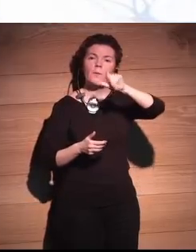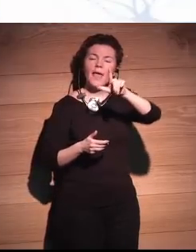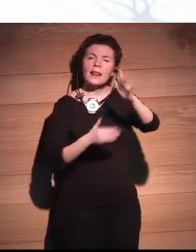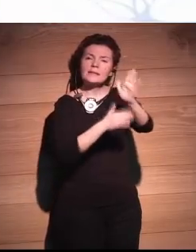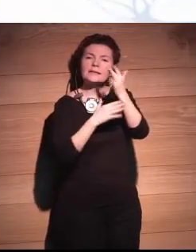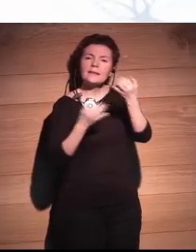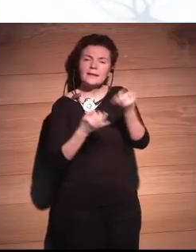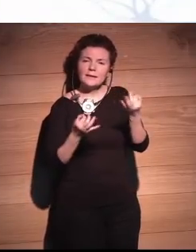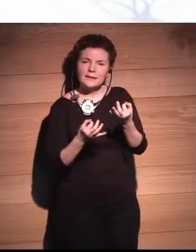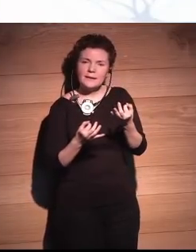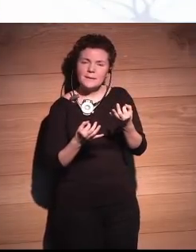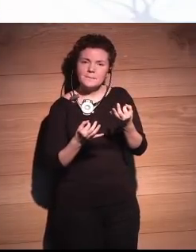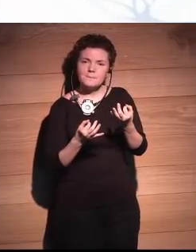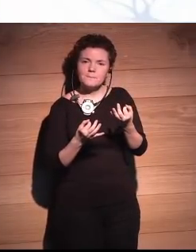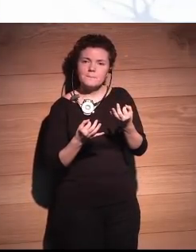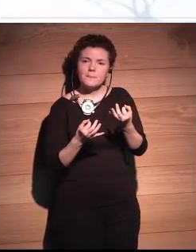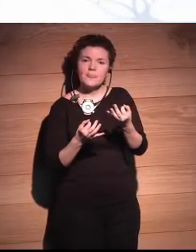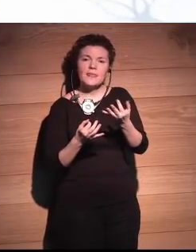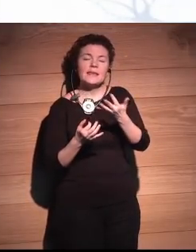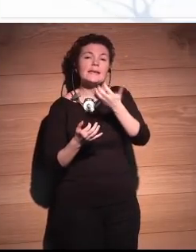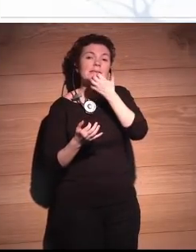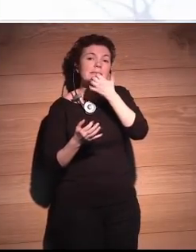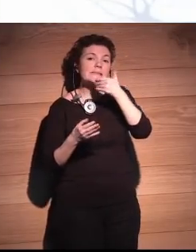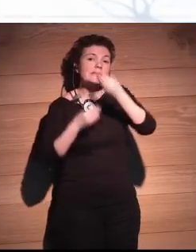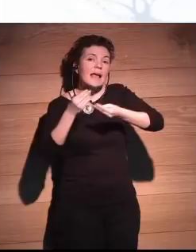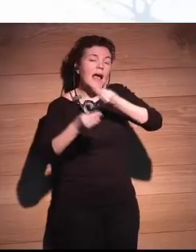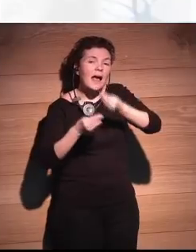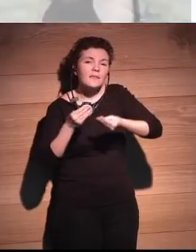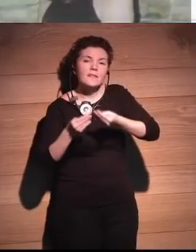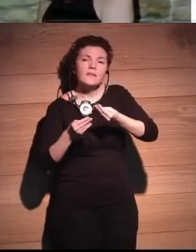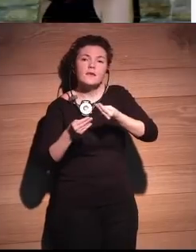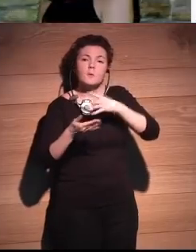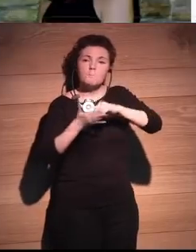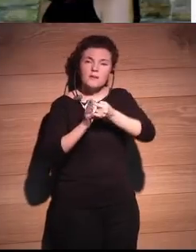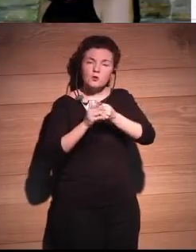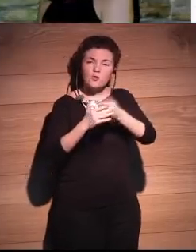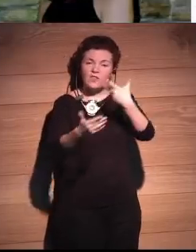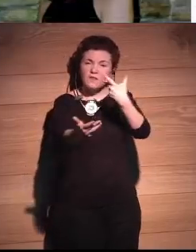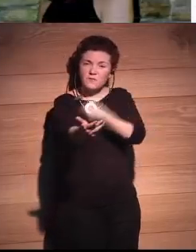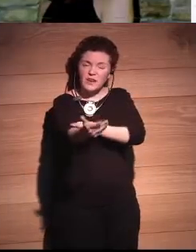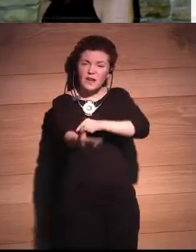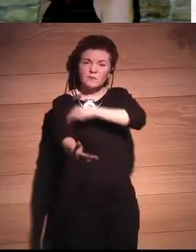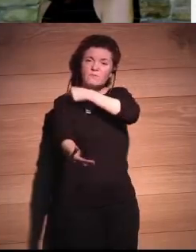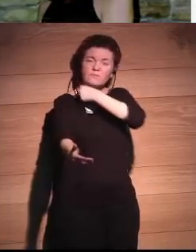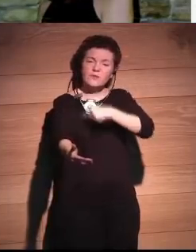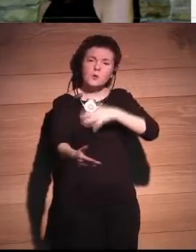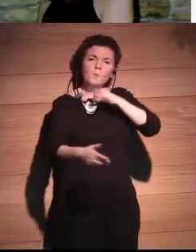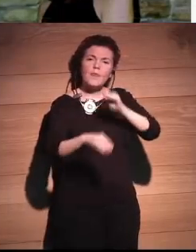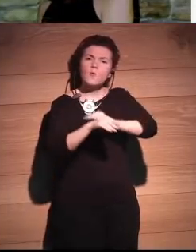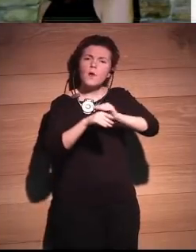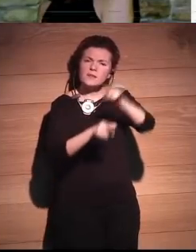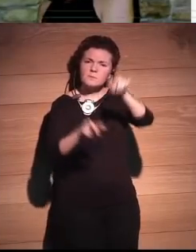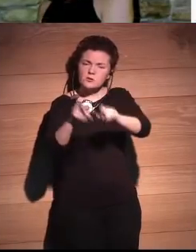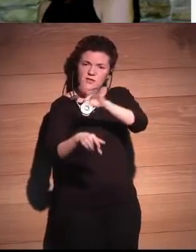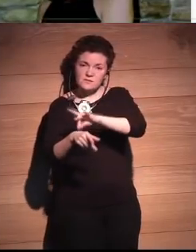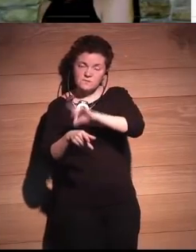es que simplemente si se hace un método intravenoso, si se utiliza un método intravenoso, se pueden curar a estos pacientes